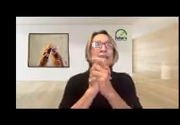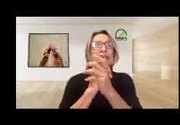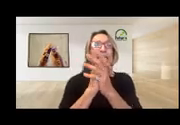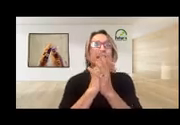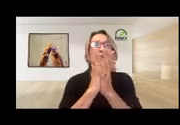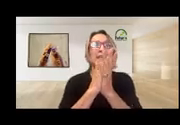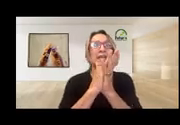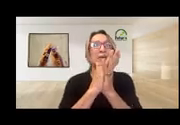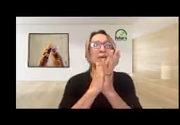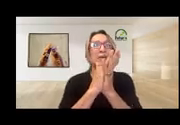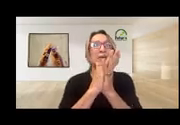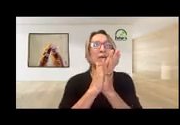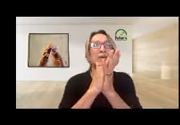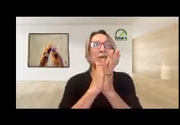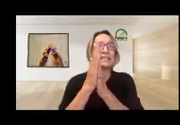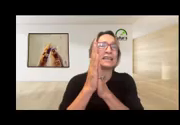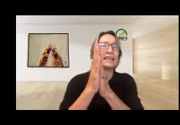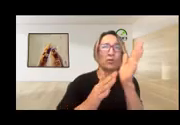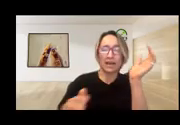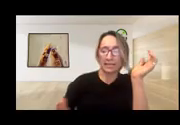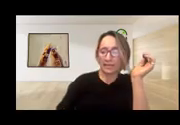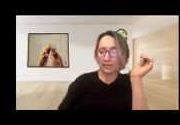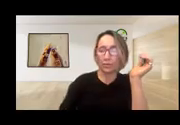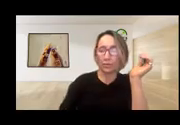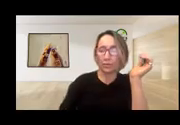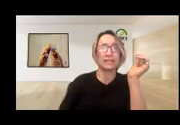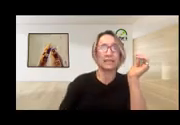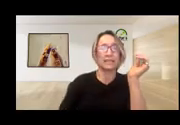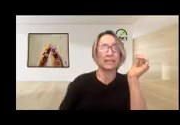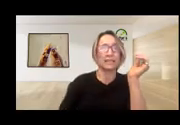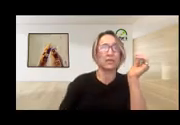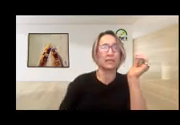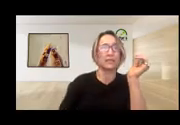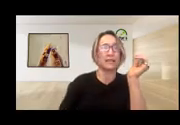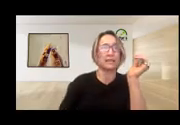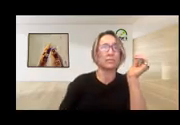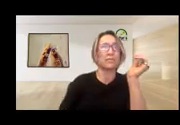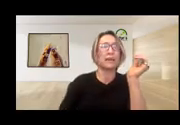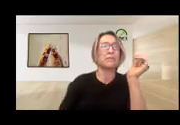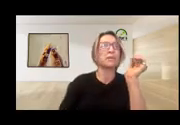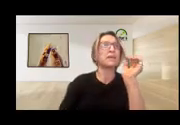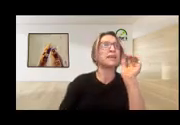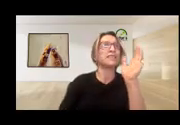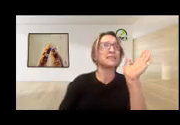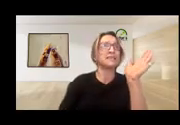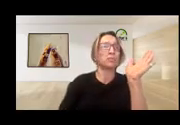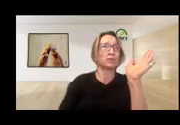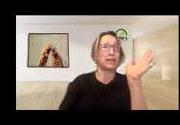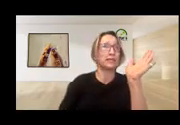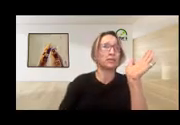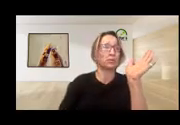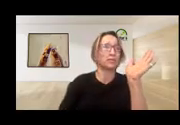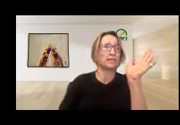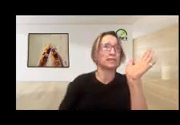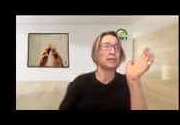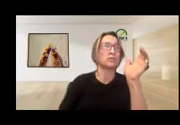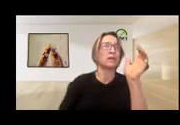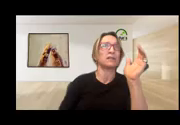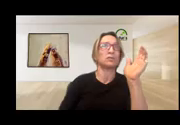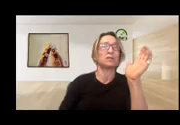Triceratops, y bueno, sabemos que se extinguieron hace unos 66 millones de años. Primera diferencia